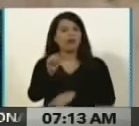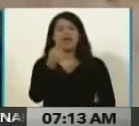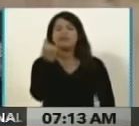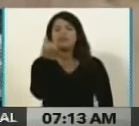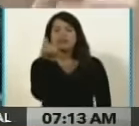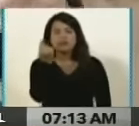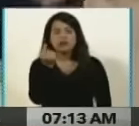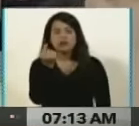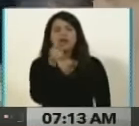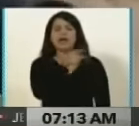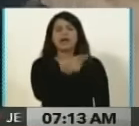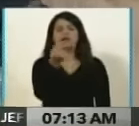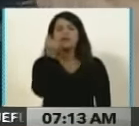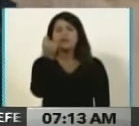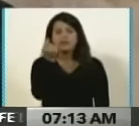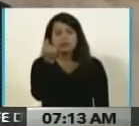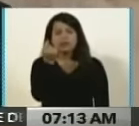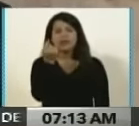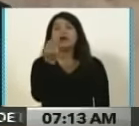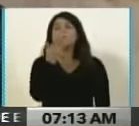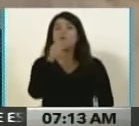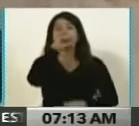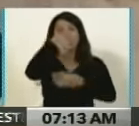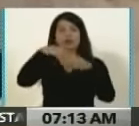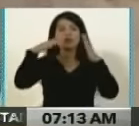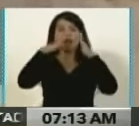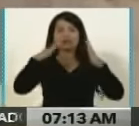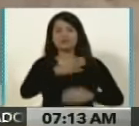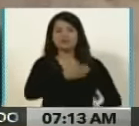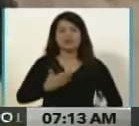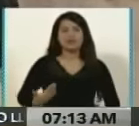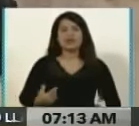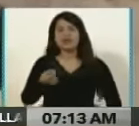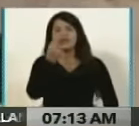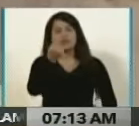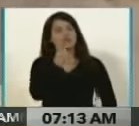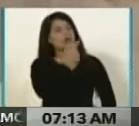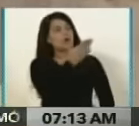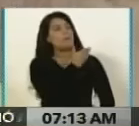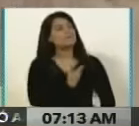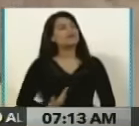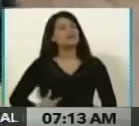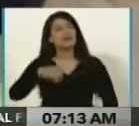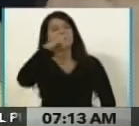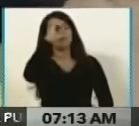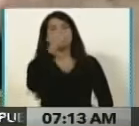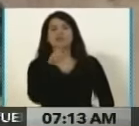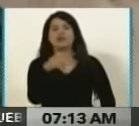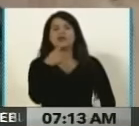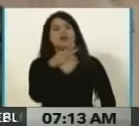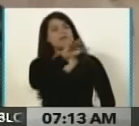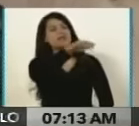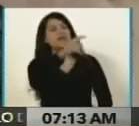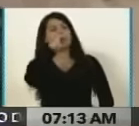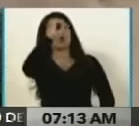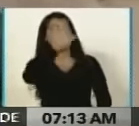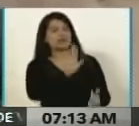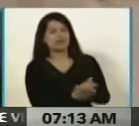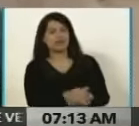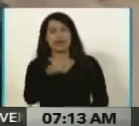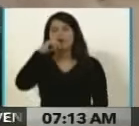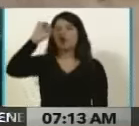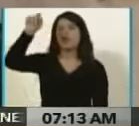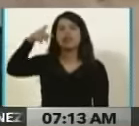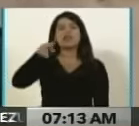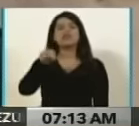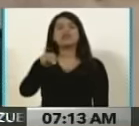ninguno, estando en la casa del presidente, le dijo al presidente Maduro: Dios mío, Nicolás. Y el presidente